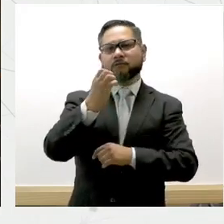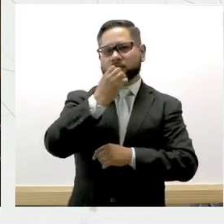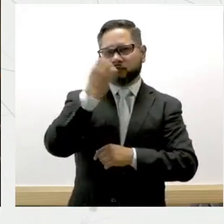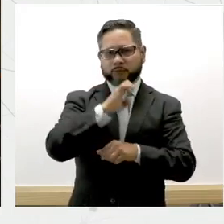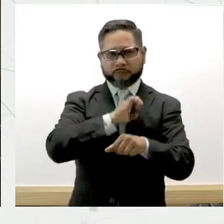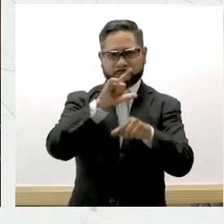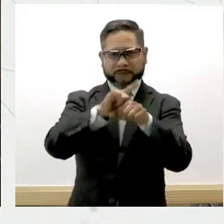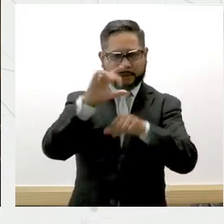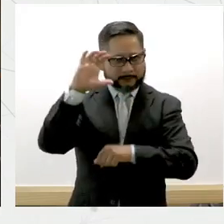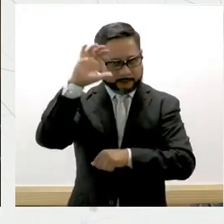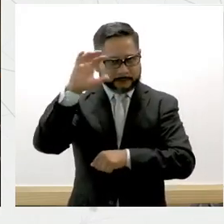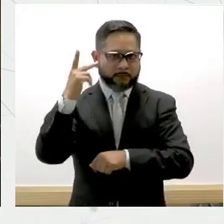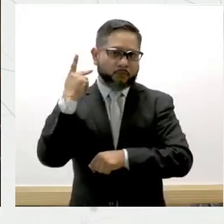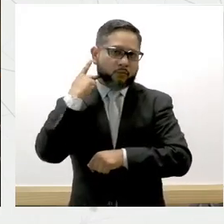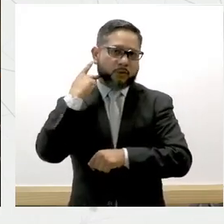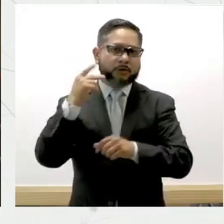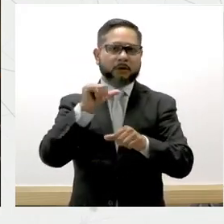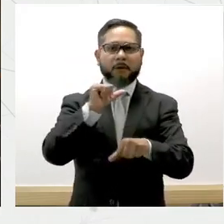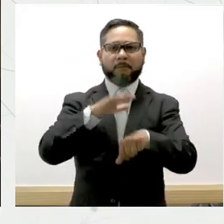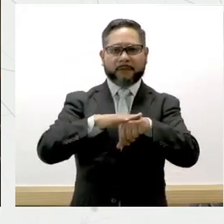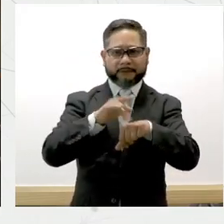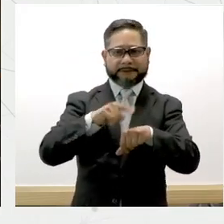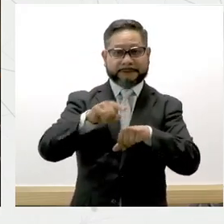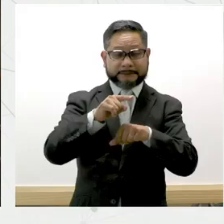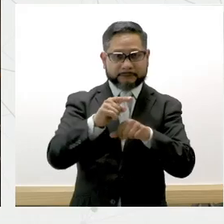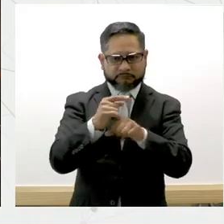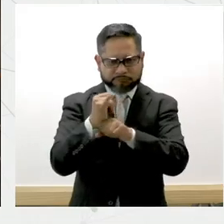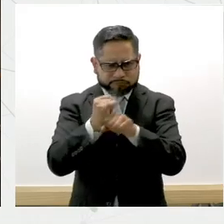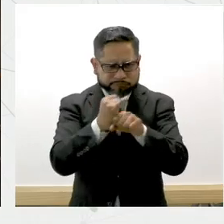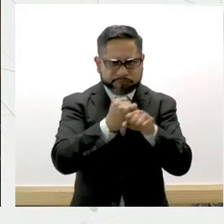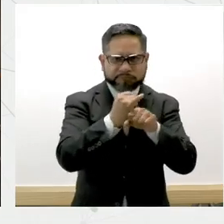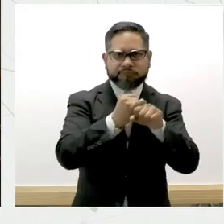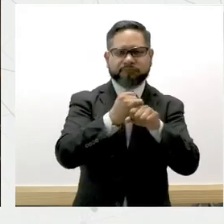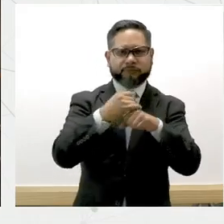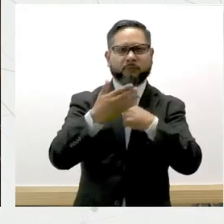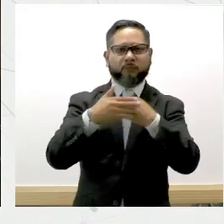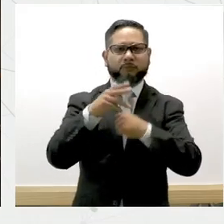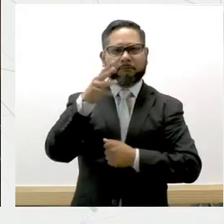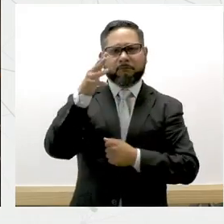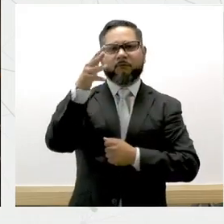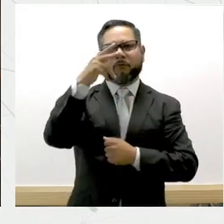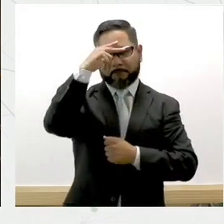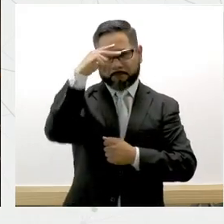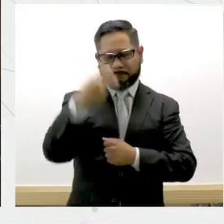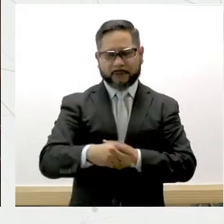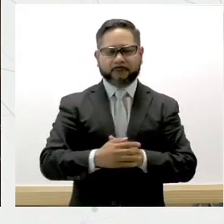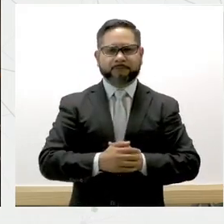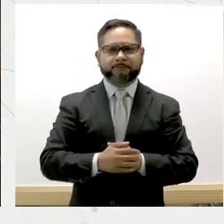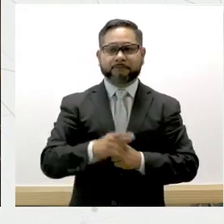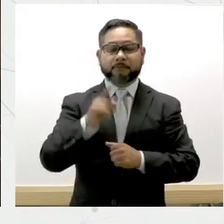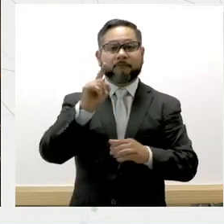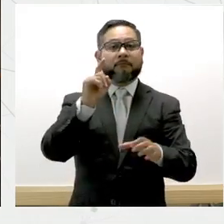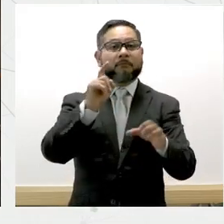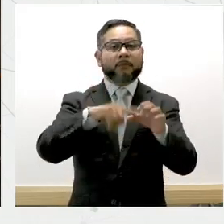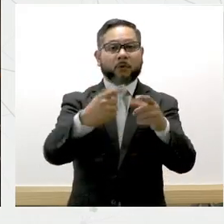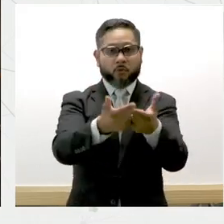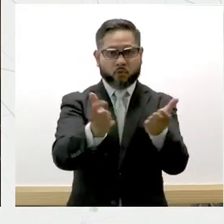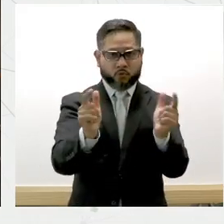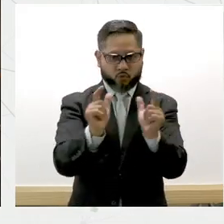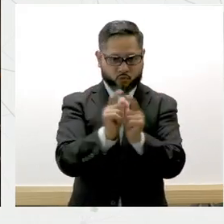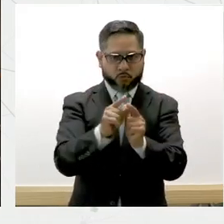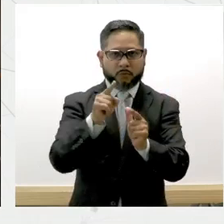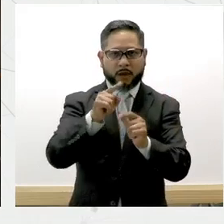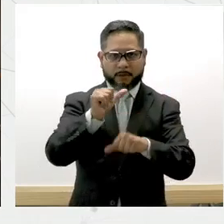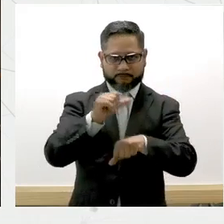Ciencias Político-Administrativas y Estudios de Futuro de México. Es integrante del Consejo Editorial de Actualidad